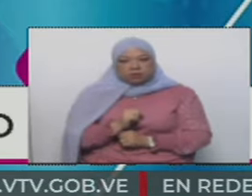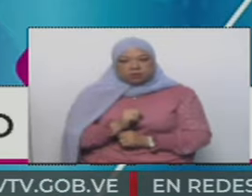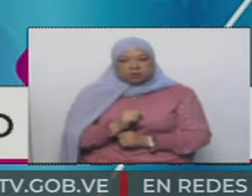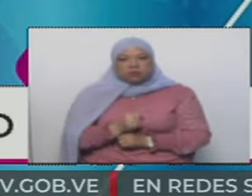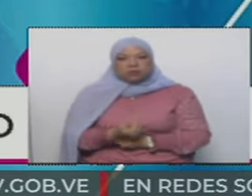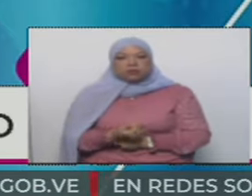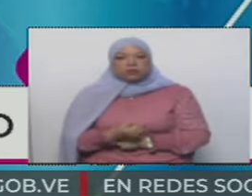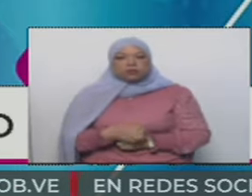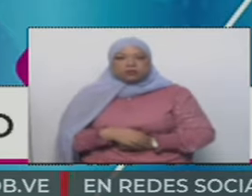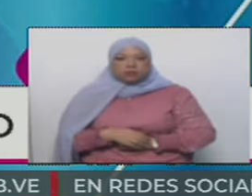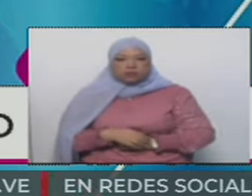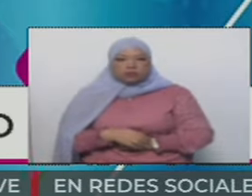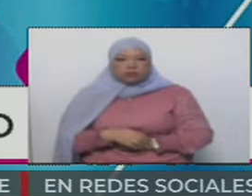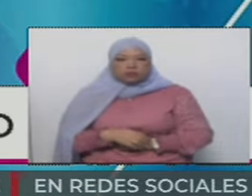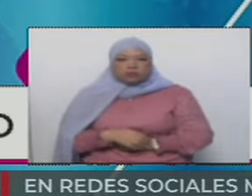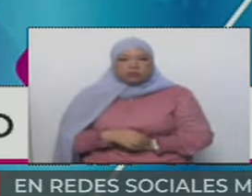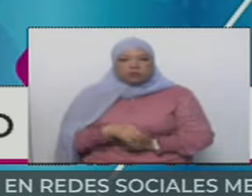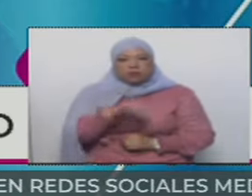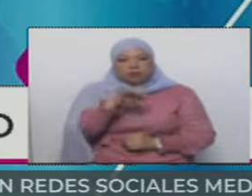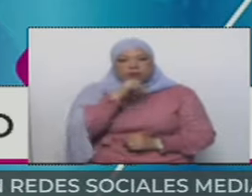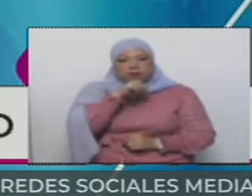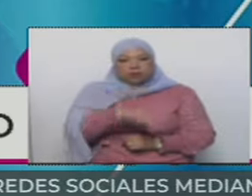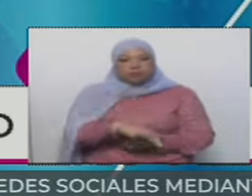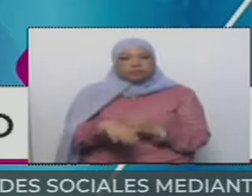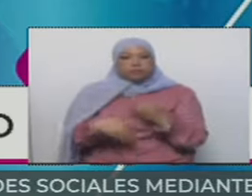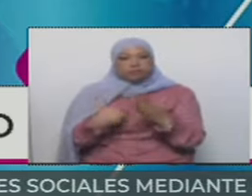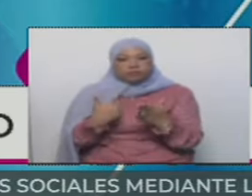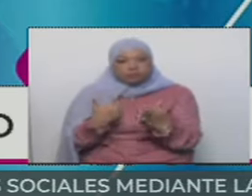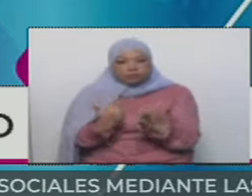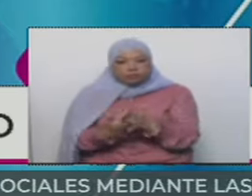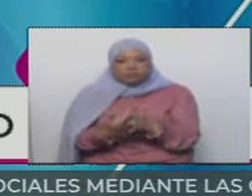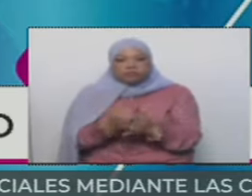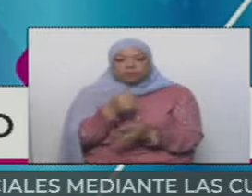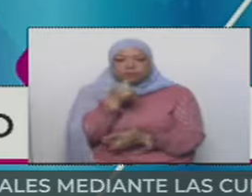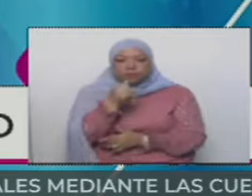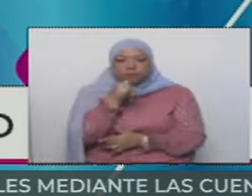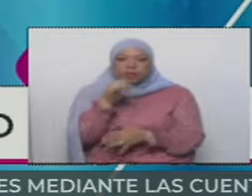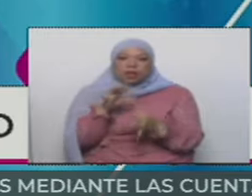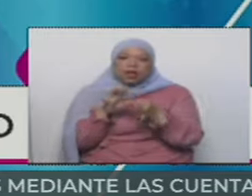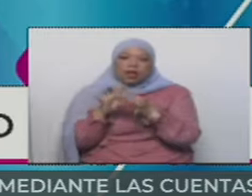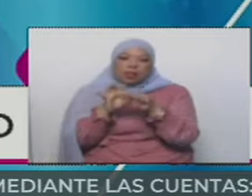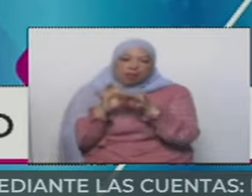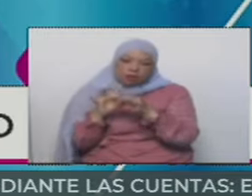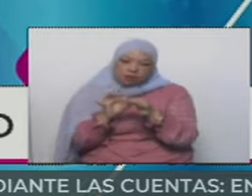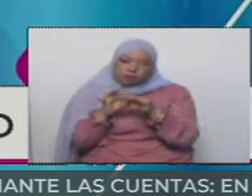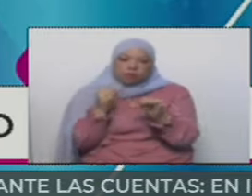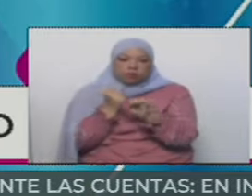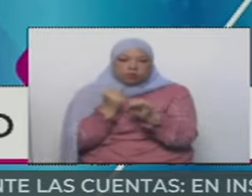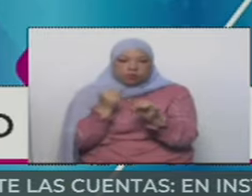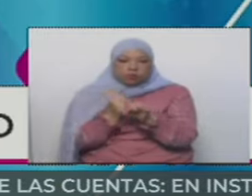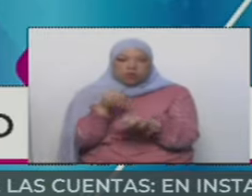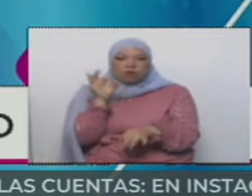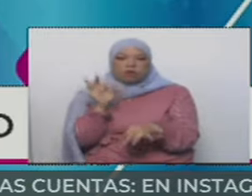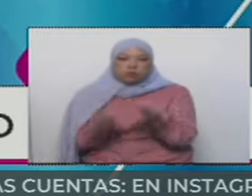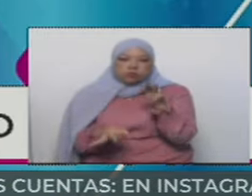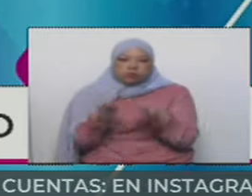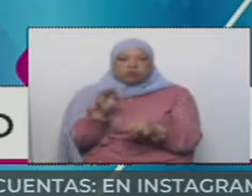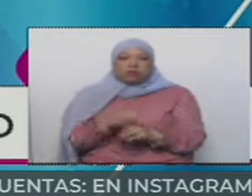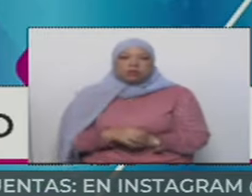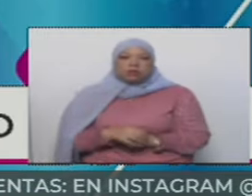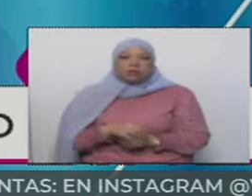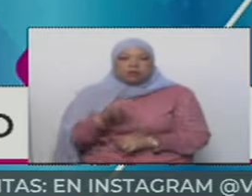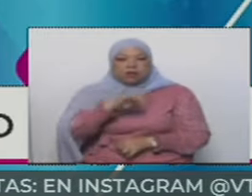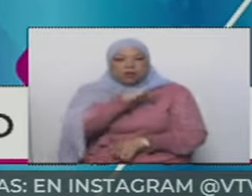Padrino habla de una instancia superior, de la unión a la fusión, del